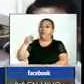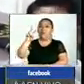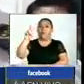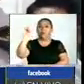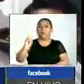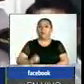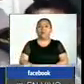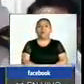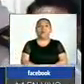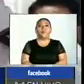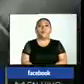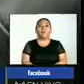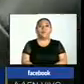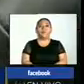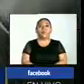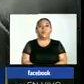octubre.